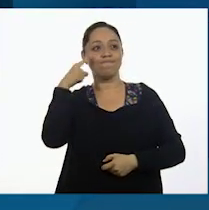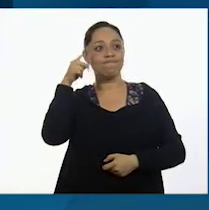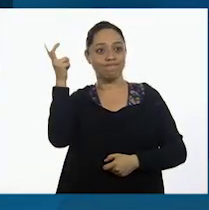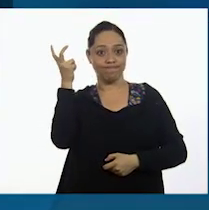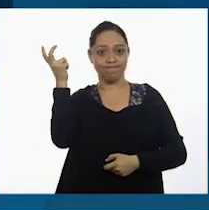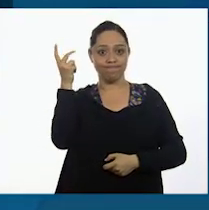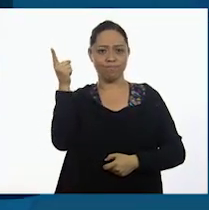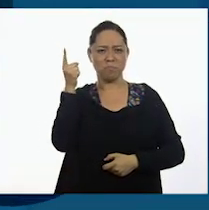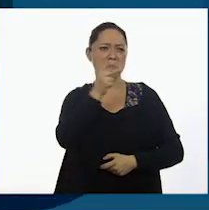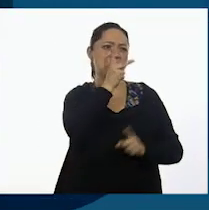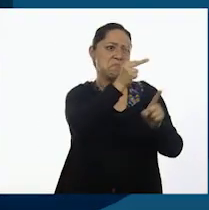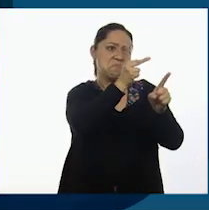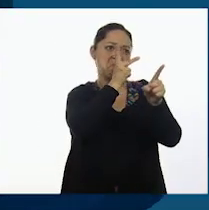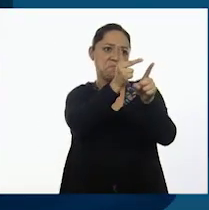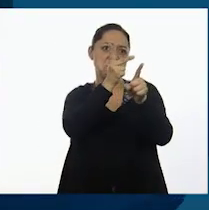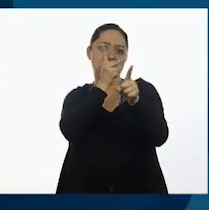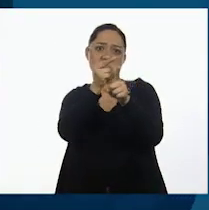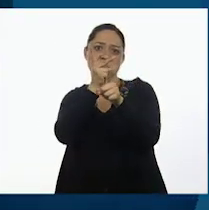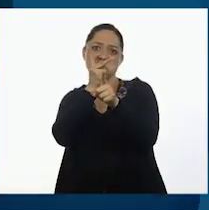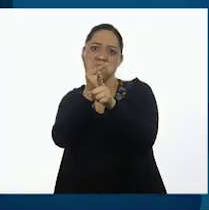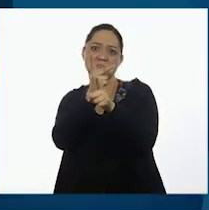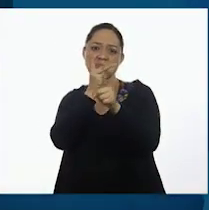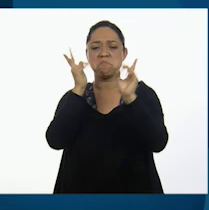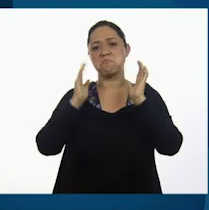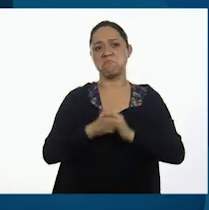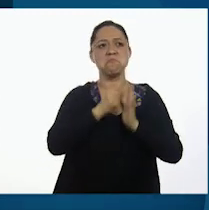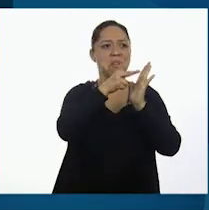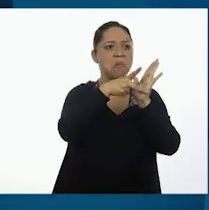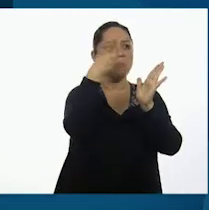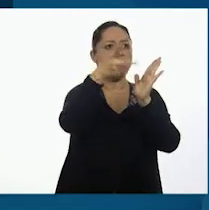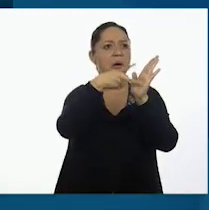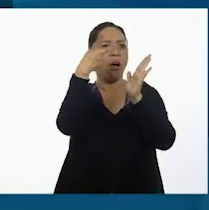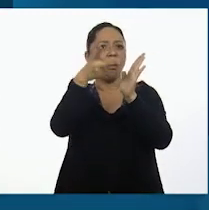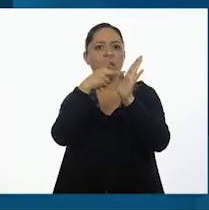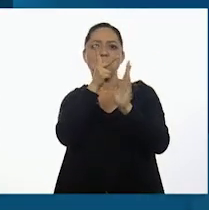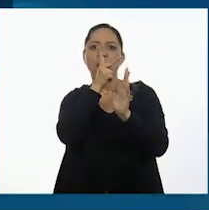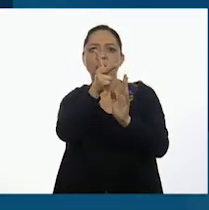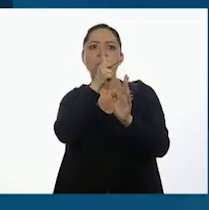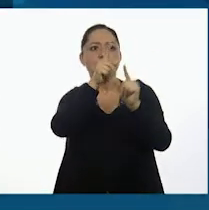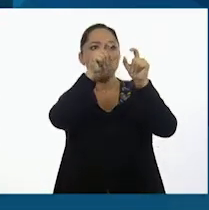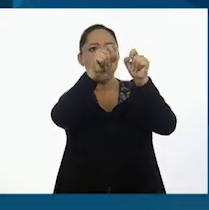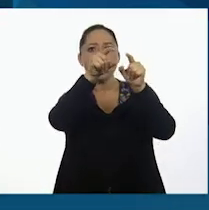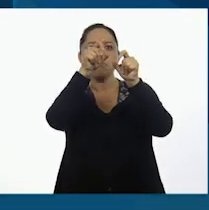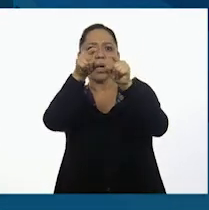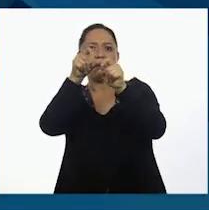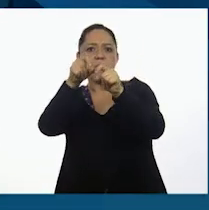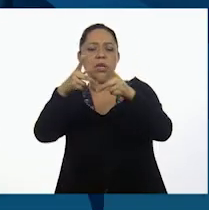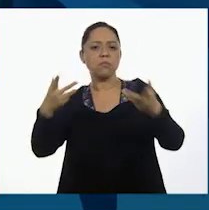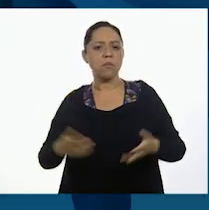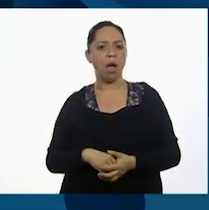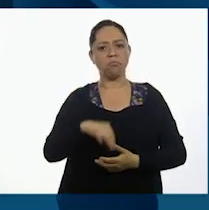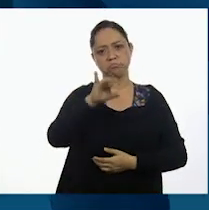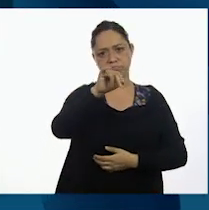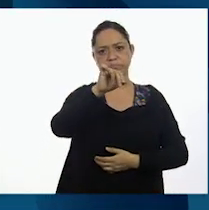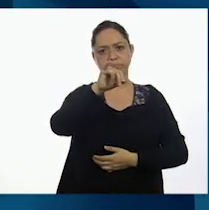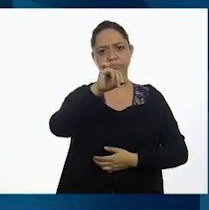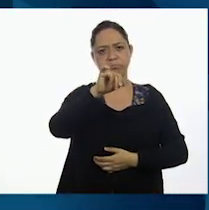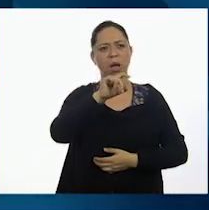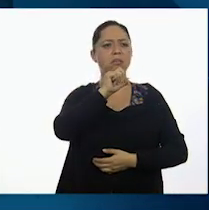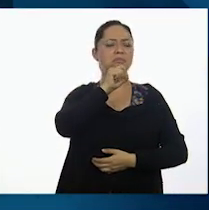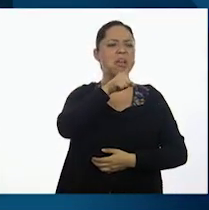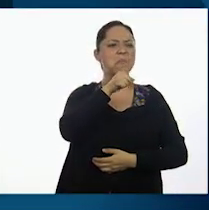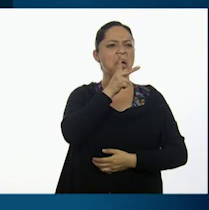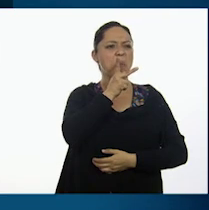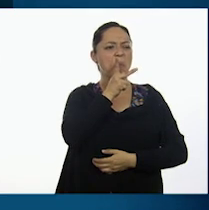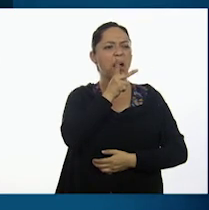Yo veo palabras, maestro, palabras repetidas. Palabras repetidas, ¿verdad? Sí, y también hay